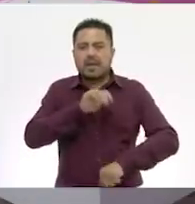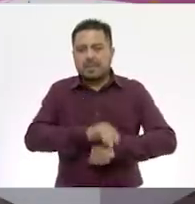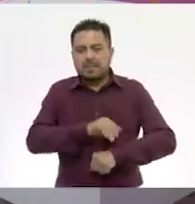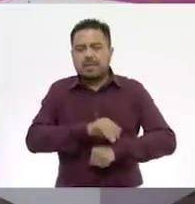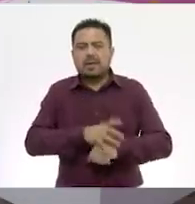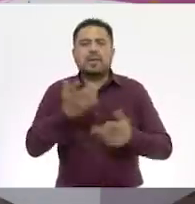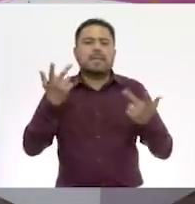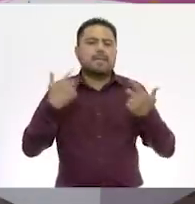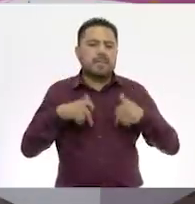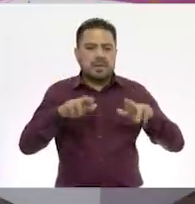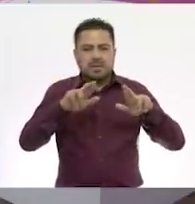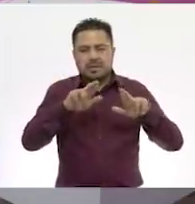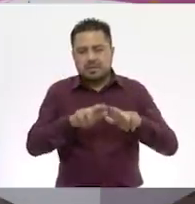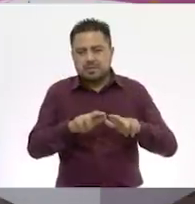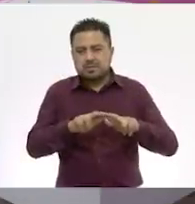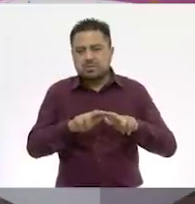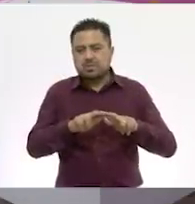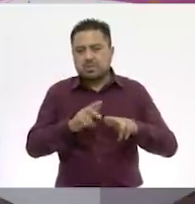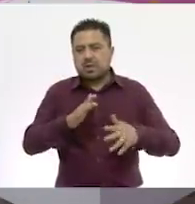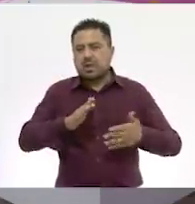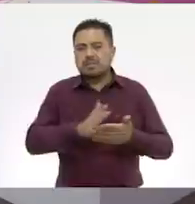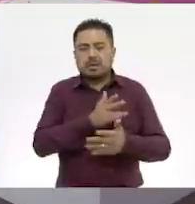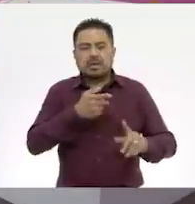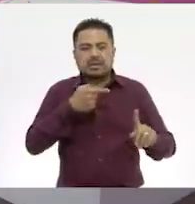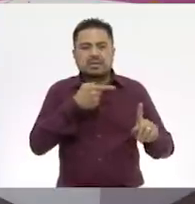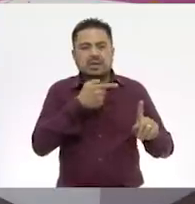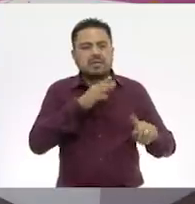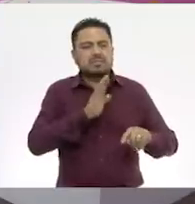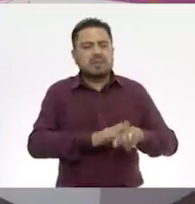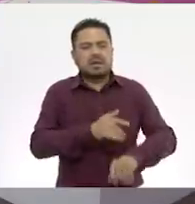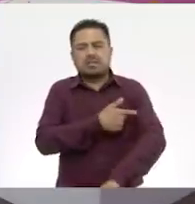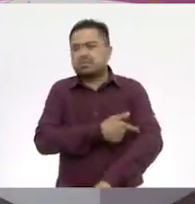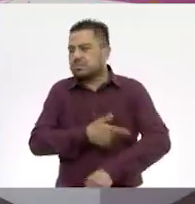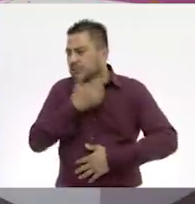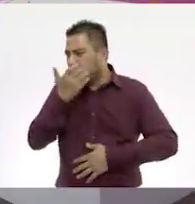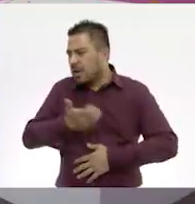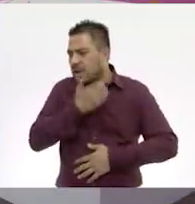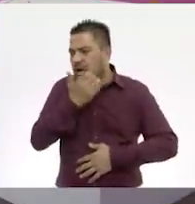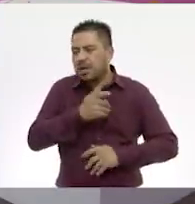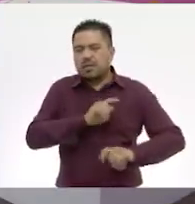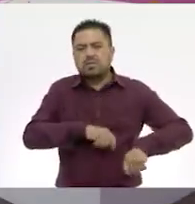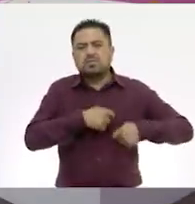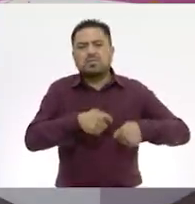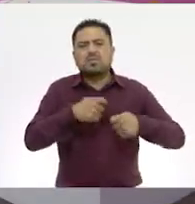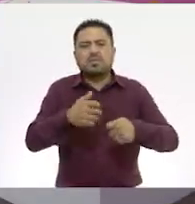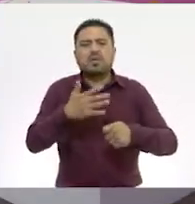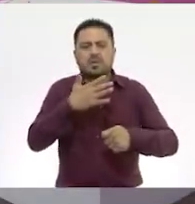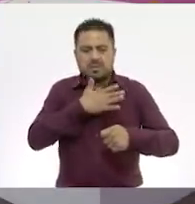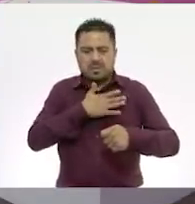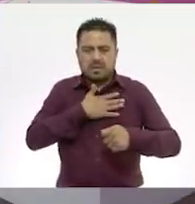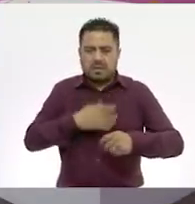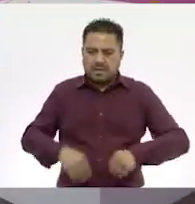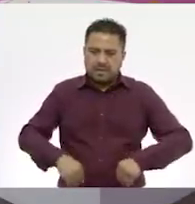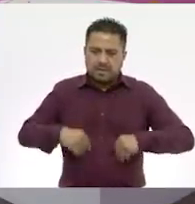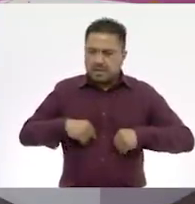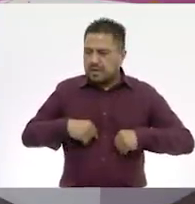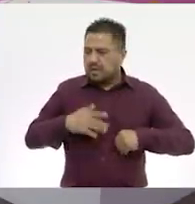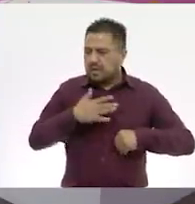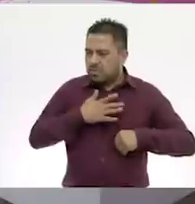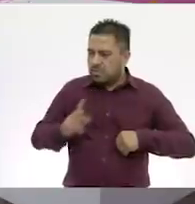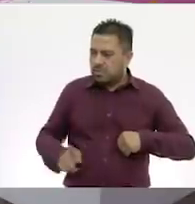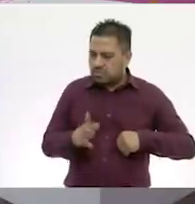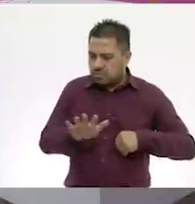nuestros maestros, y que tienen una larga tradición en nuestra vida, en nuestros